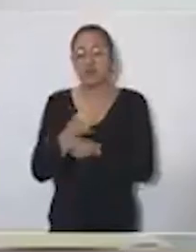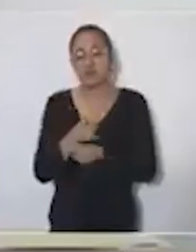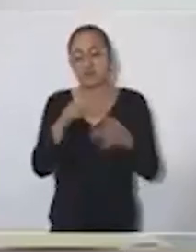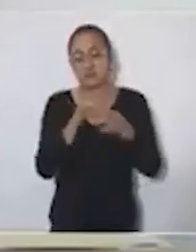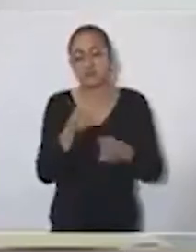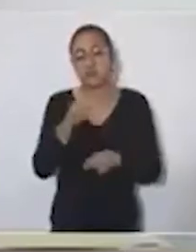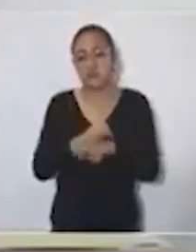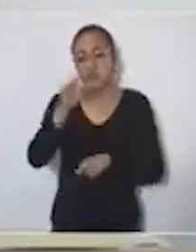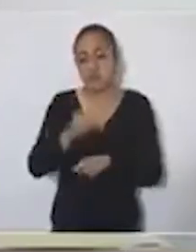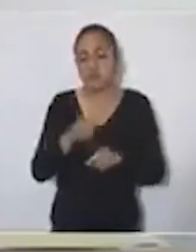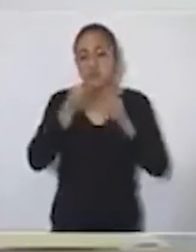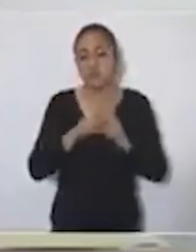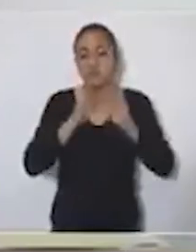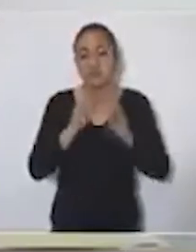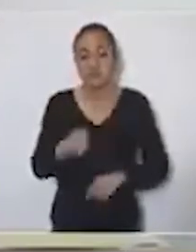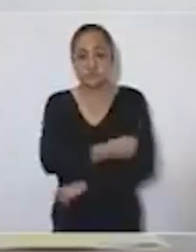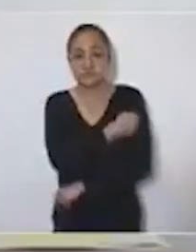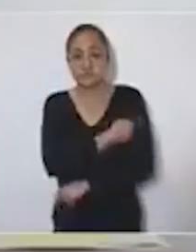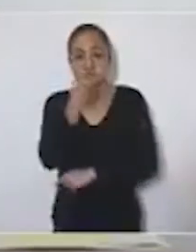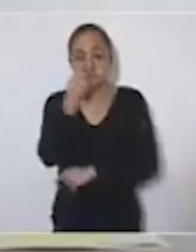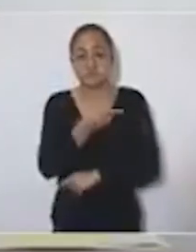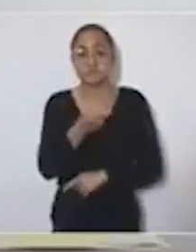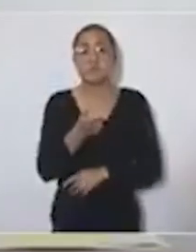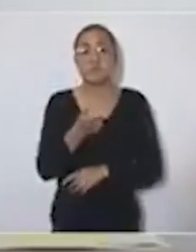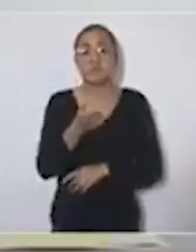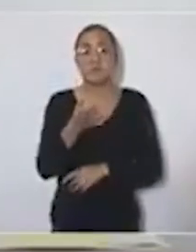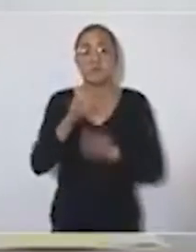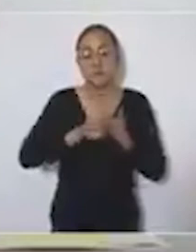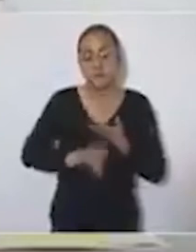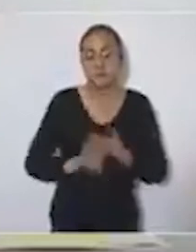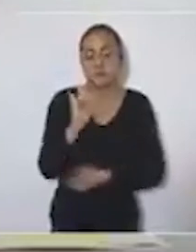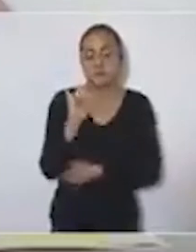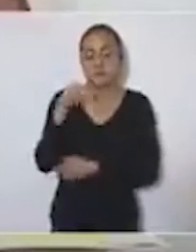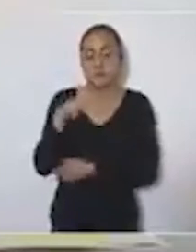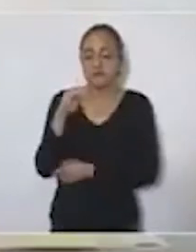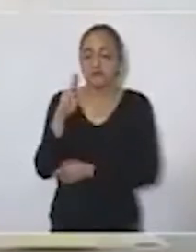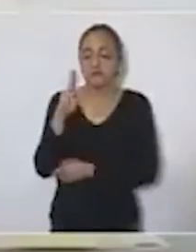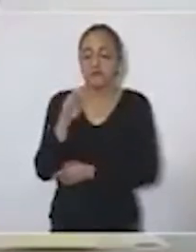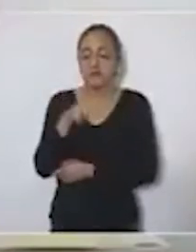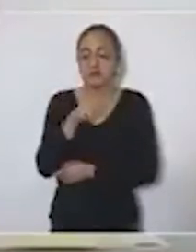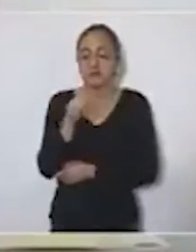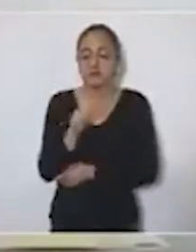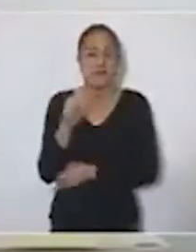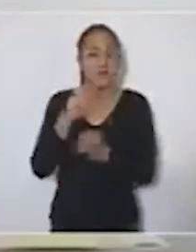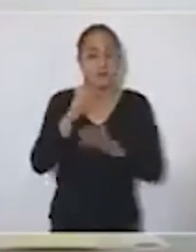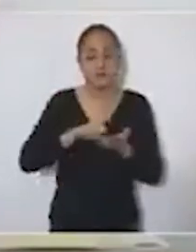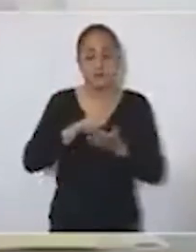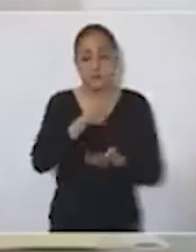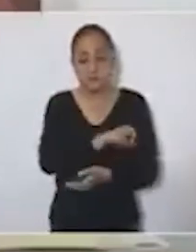A partir del día de hoy iniciamos ya la vacunación contra la influenza. Van a estar en todos los centros de